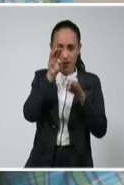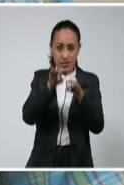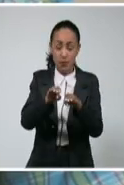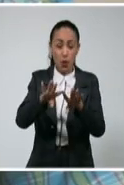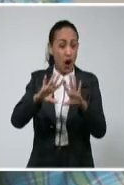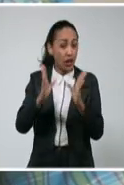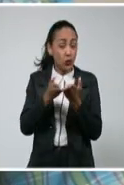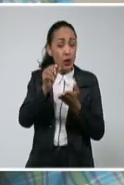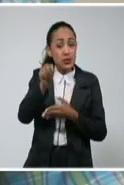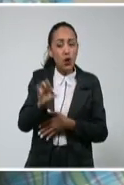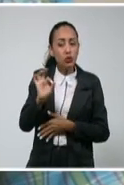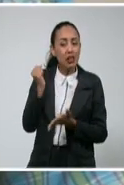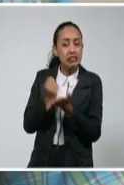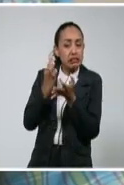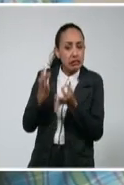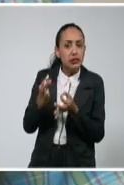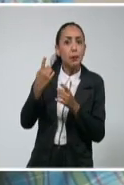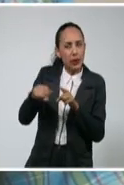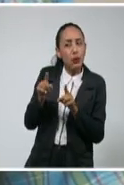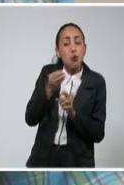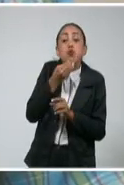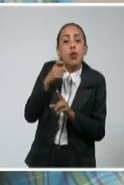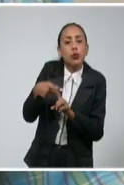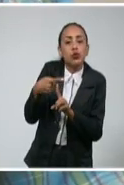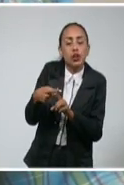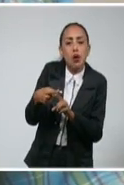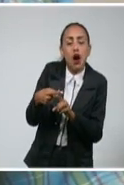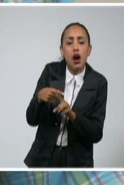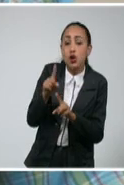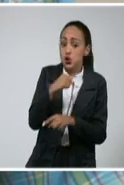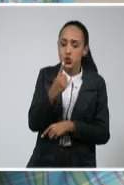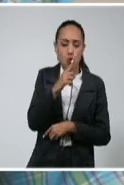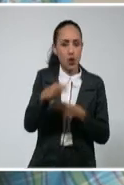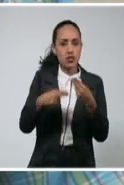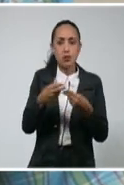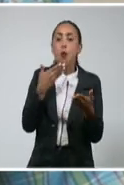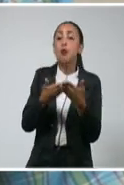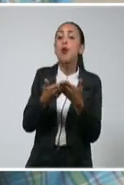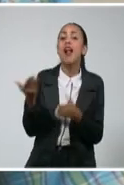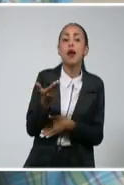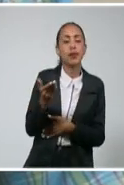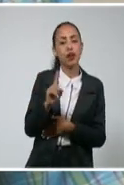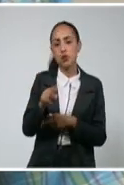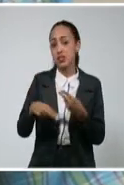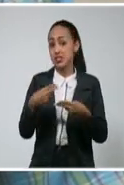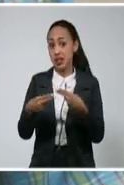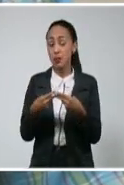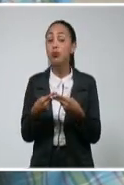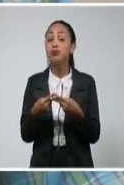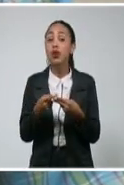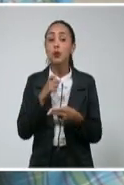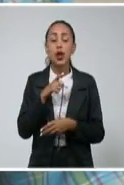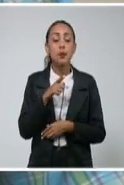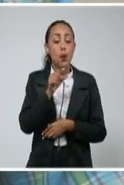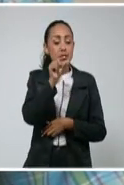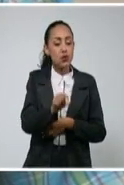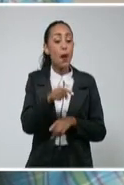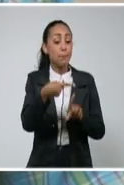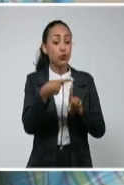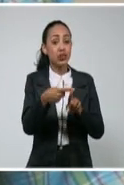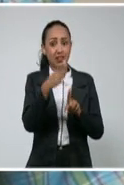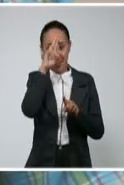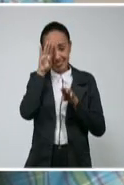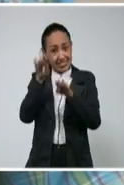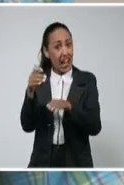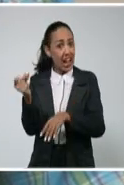hacemos el test rápido. No ingresamos con la agilidad, como ayer evaluamos aquí, a todos